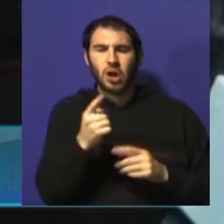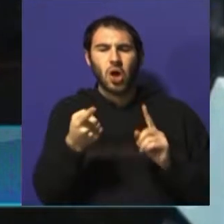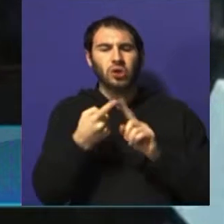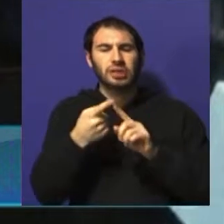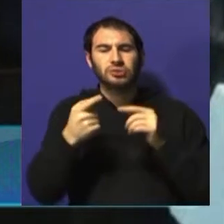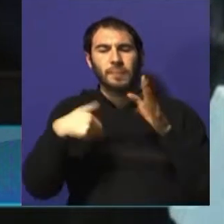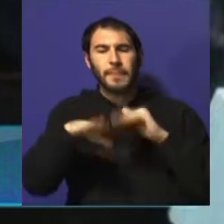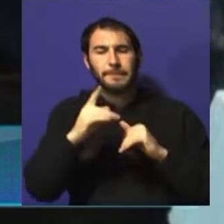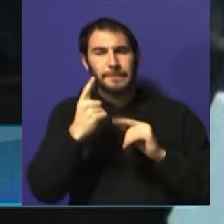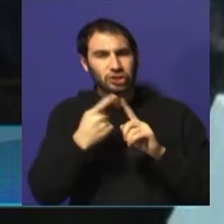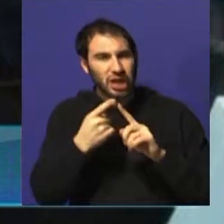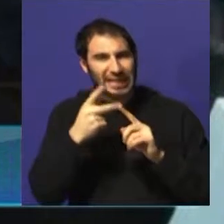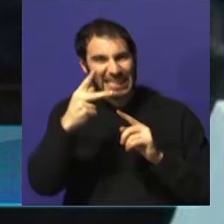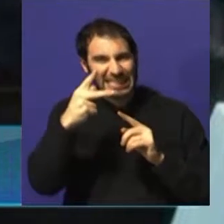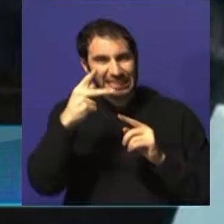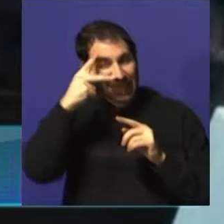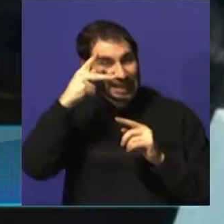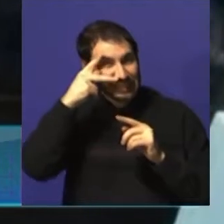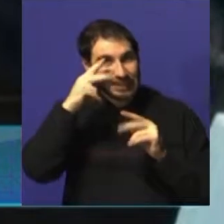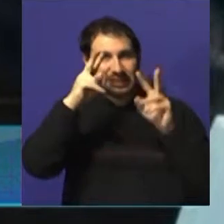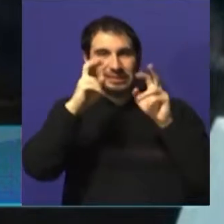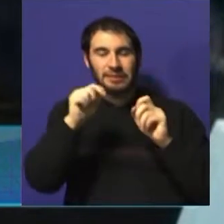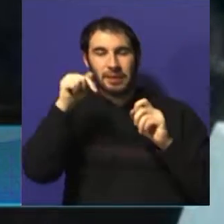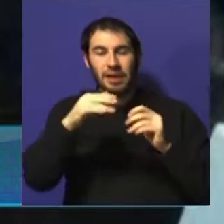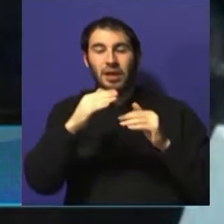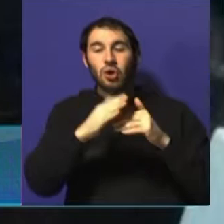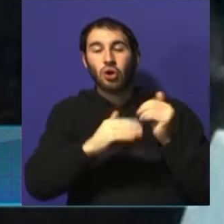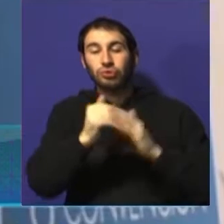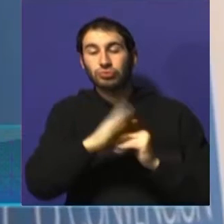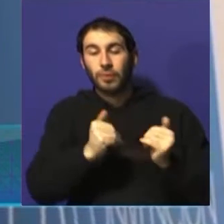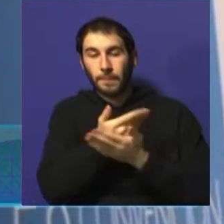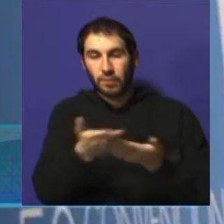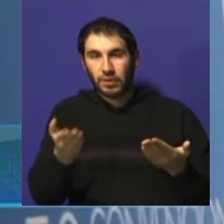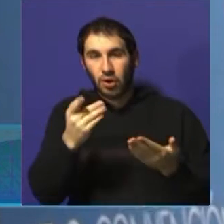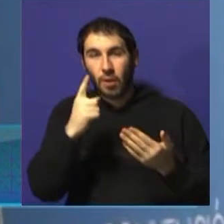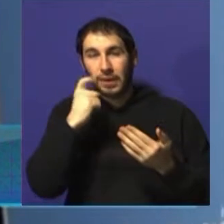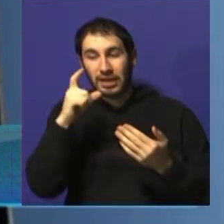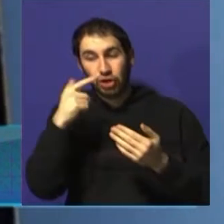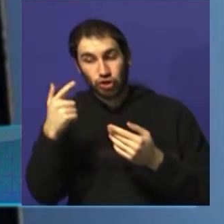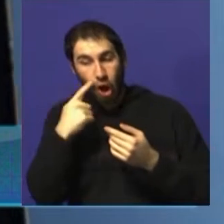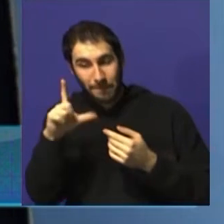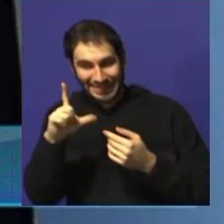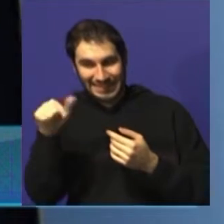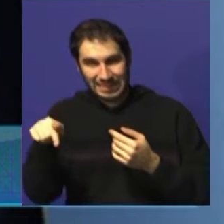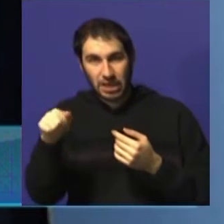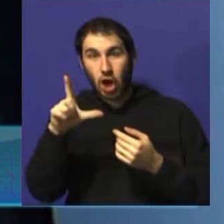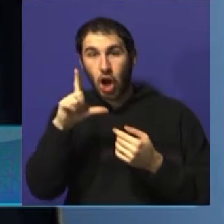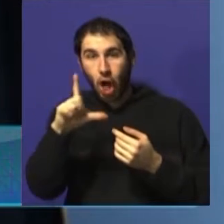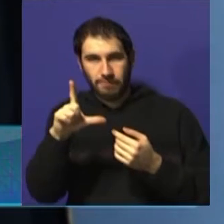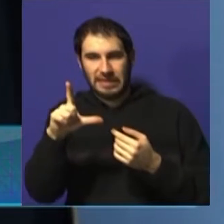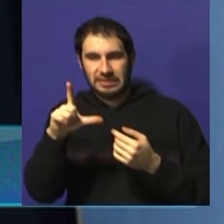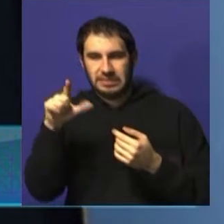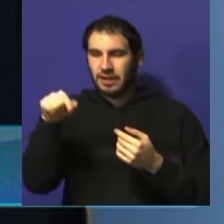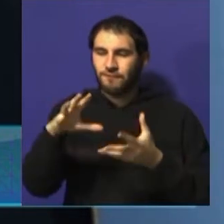contacto personal Néstor Kirchner por los temas de obra pública era con José López. ¿Por qué? Porque José López, de